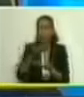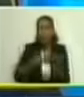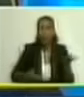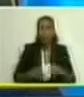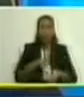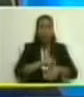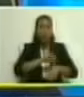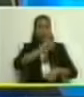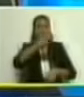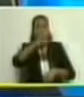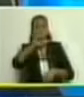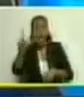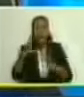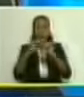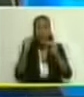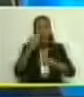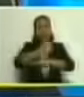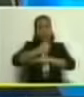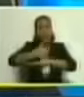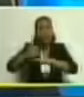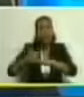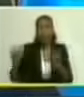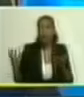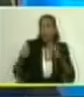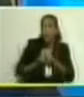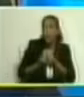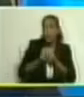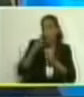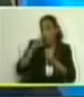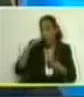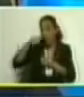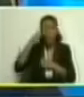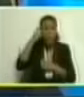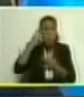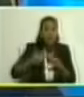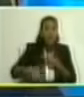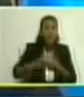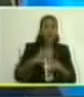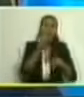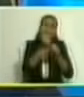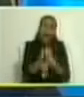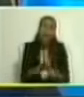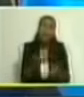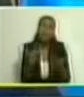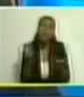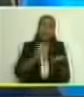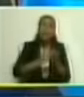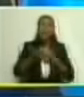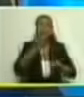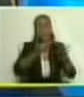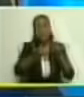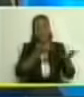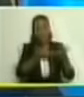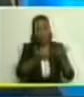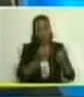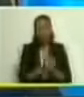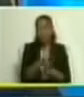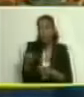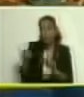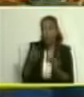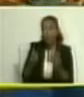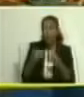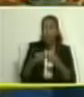doctor Larry y todo el equipo que ha estado con nosotros, y ya esperamos con ansia seguir interactuando con ustedes